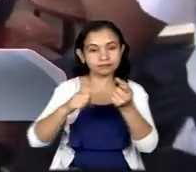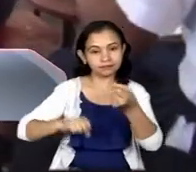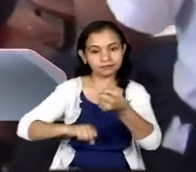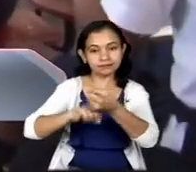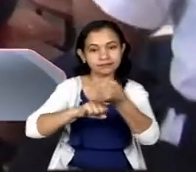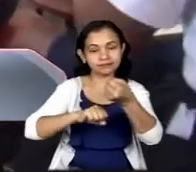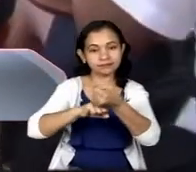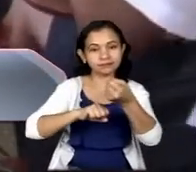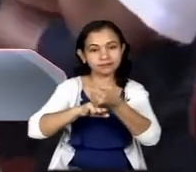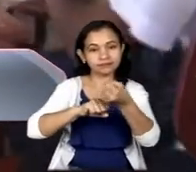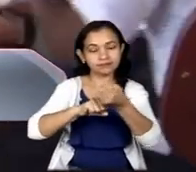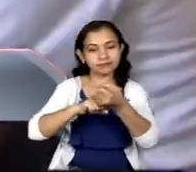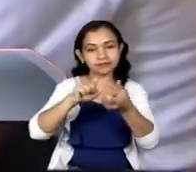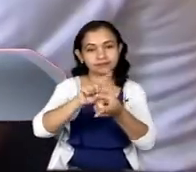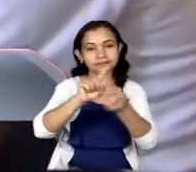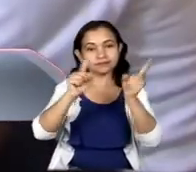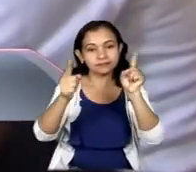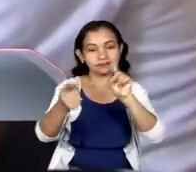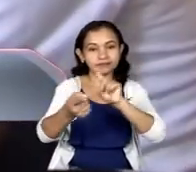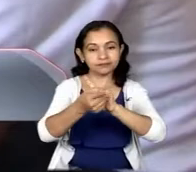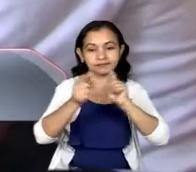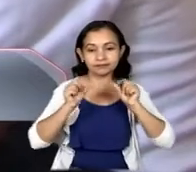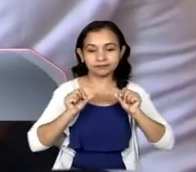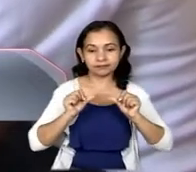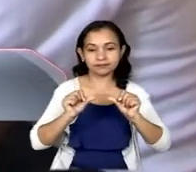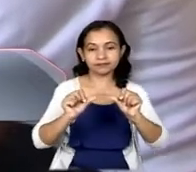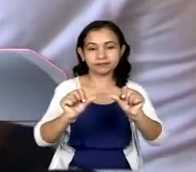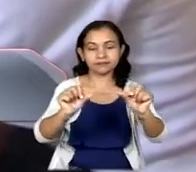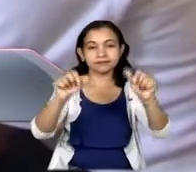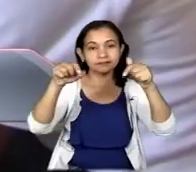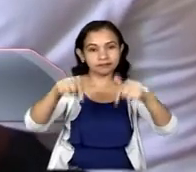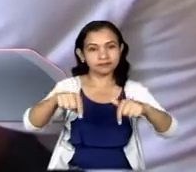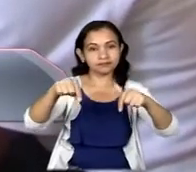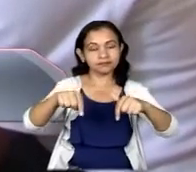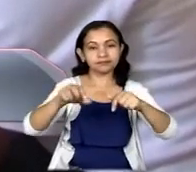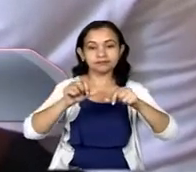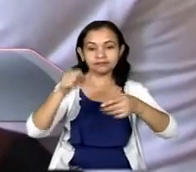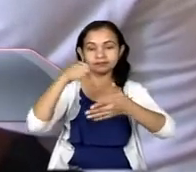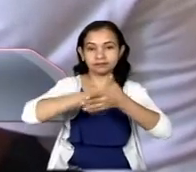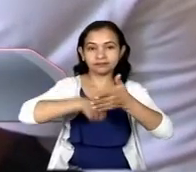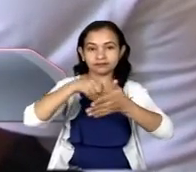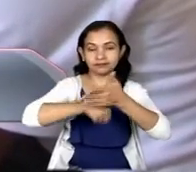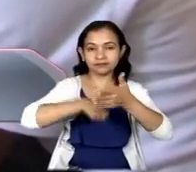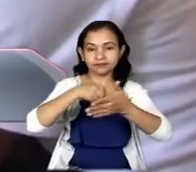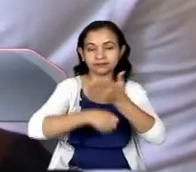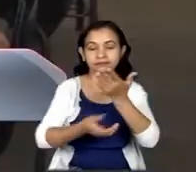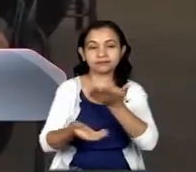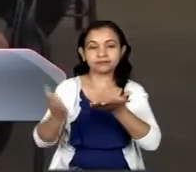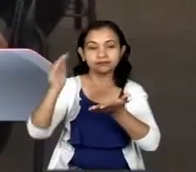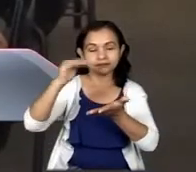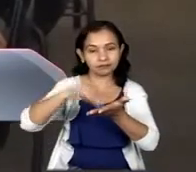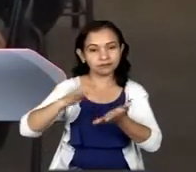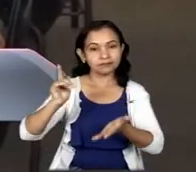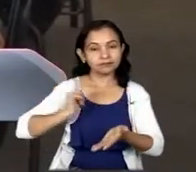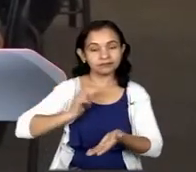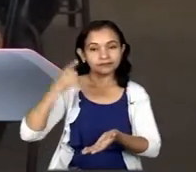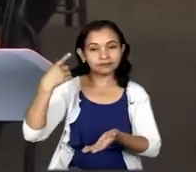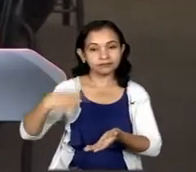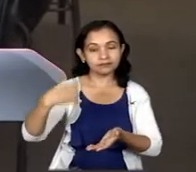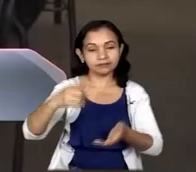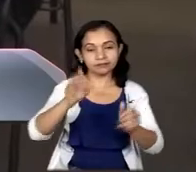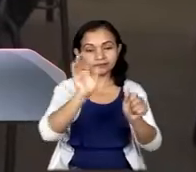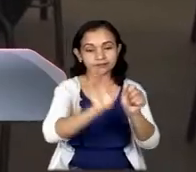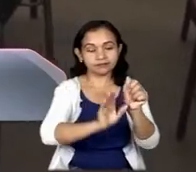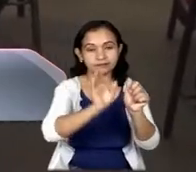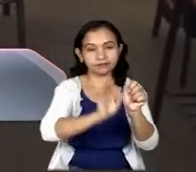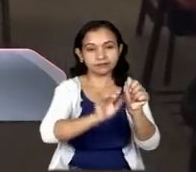bastante en esa transformación y continúa hasta este momento, pues, luchando por la reivindicación de cada